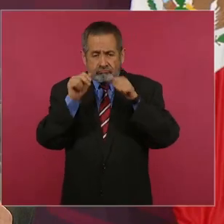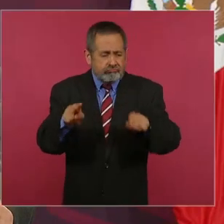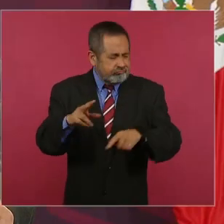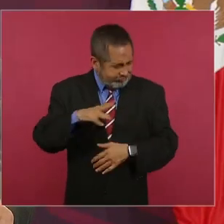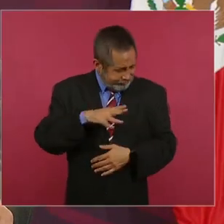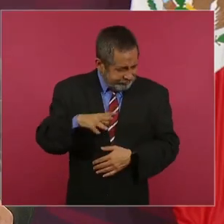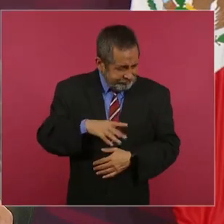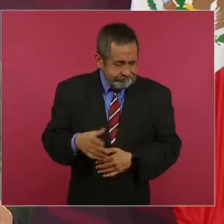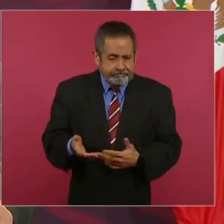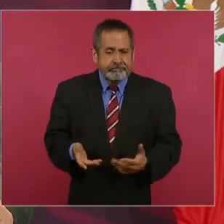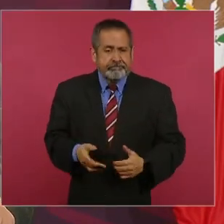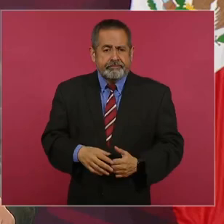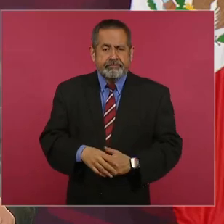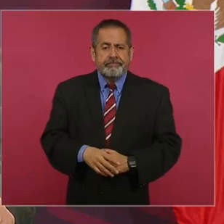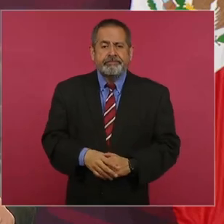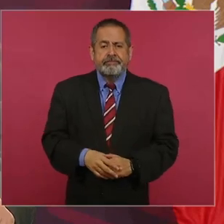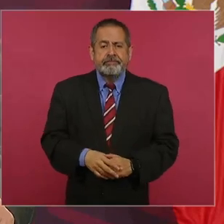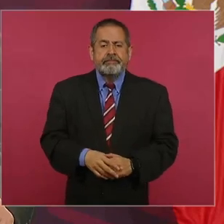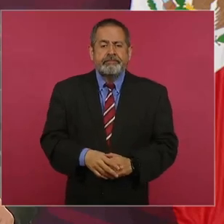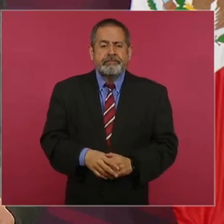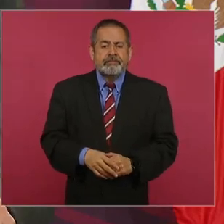pero no nada más es